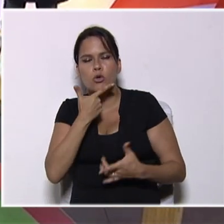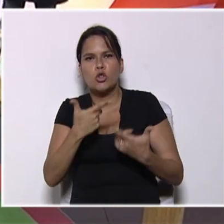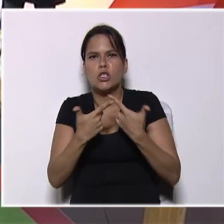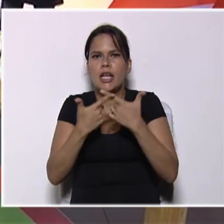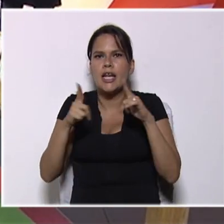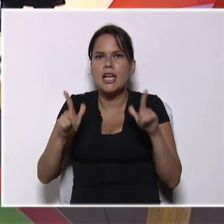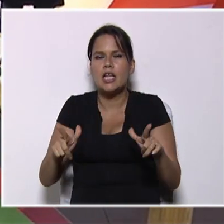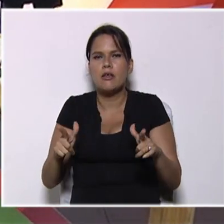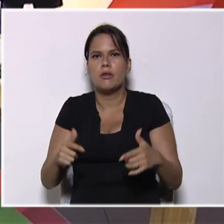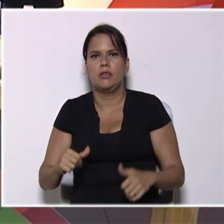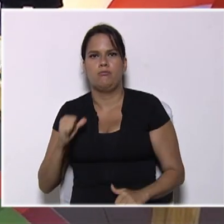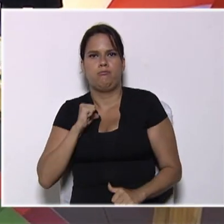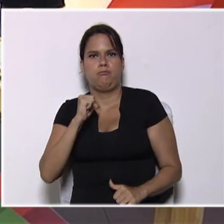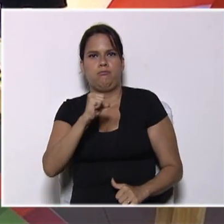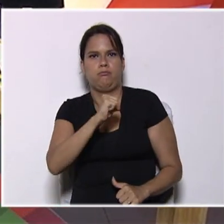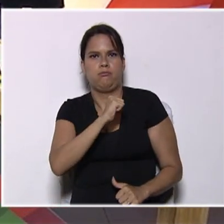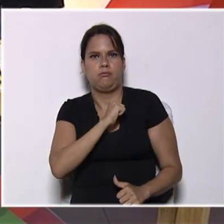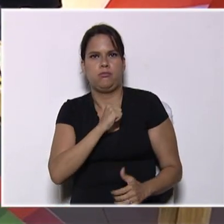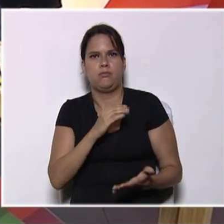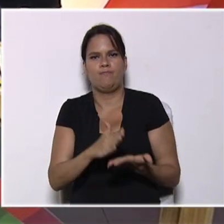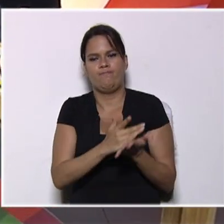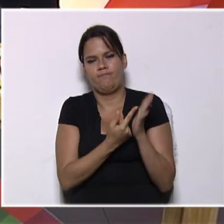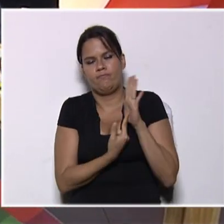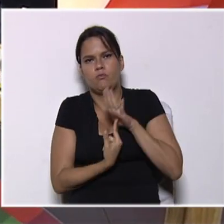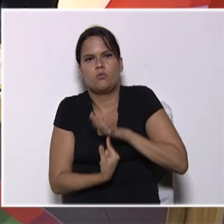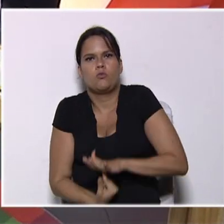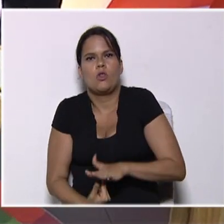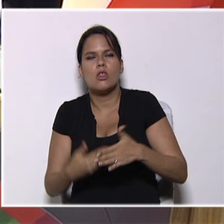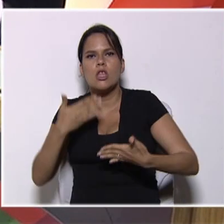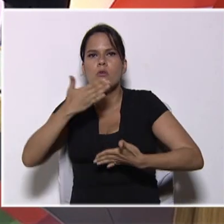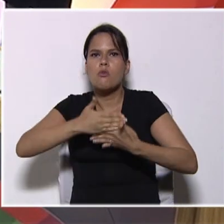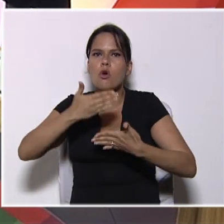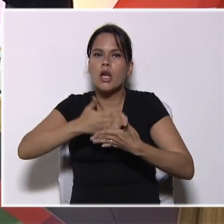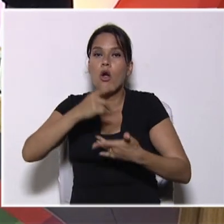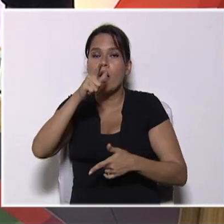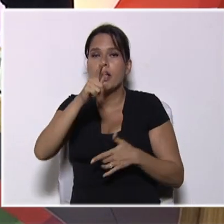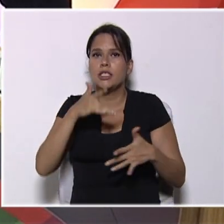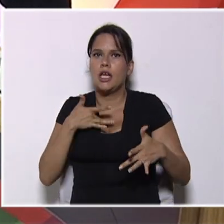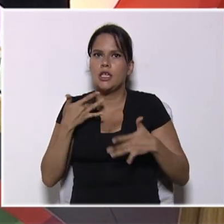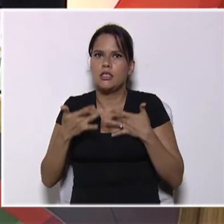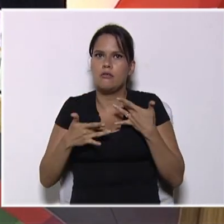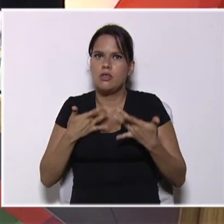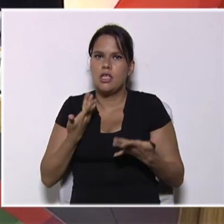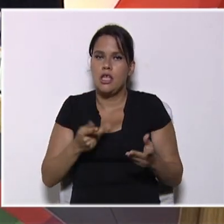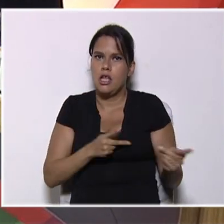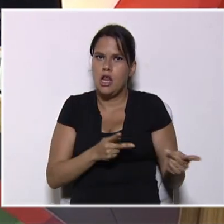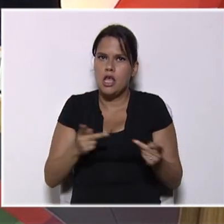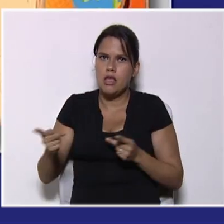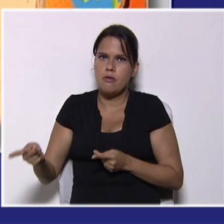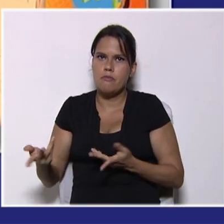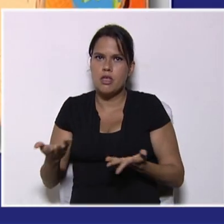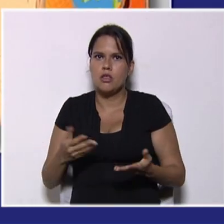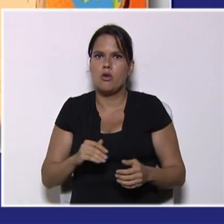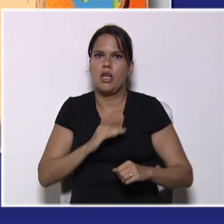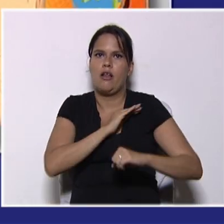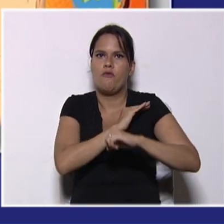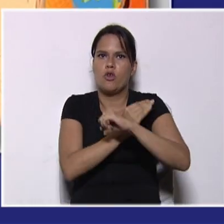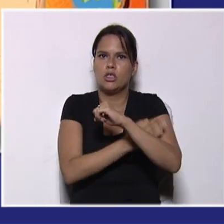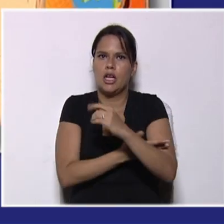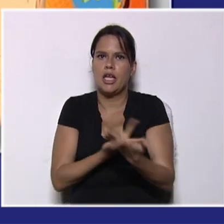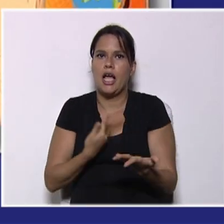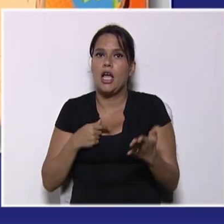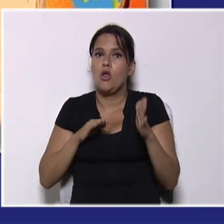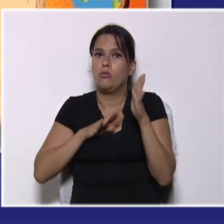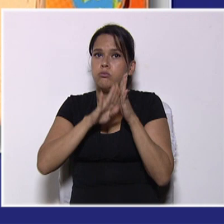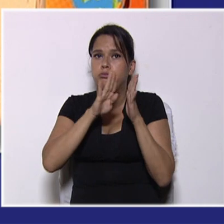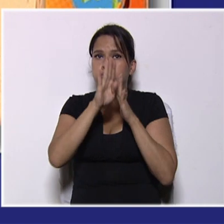independientes y ser emancipados del yugo, del bloqueo, ¿no? Entonces, esas actividades, muchachos, les invito a que lo potencien, a que lo